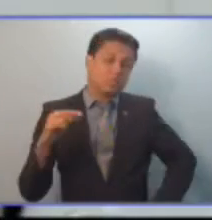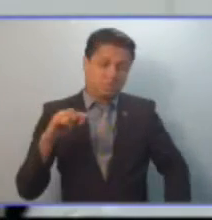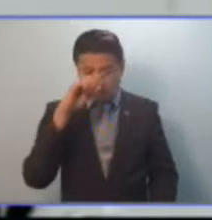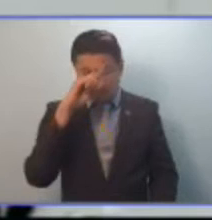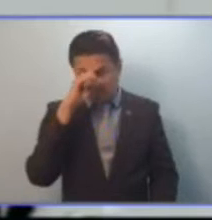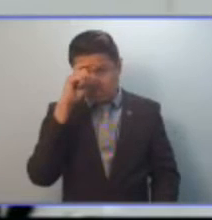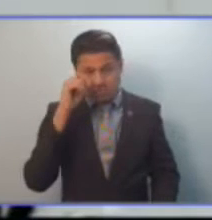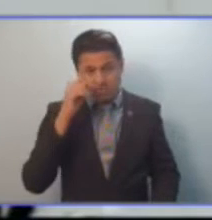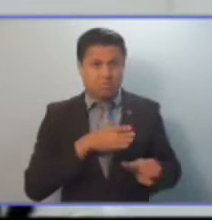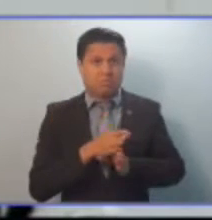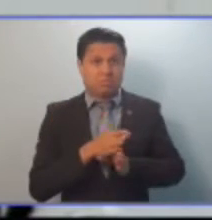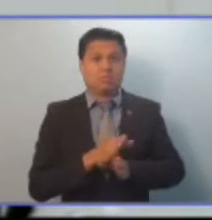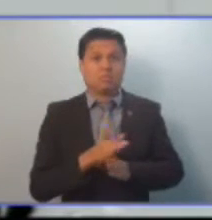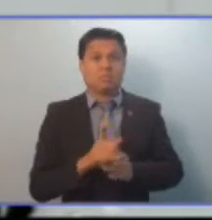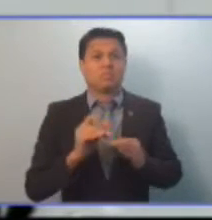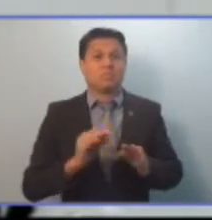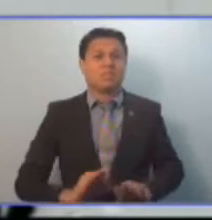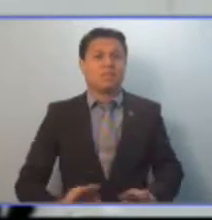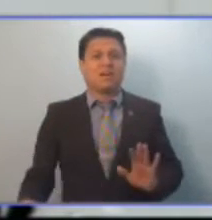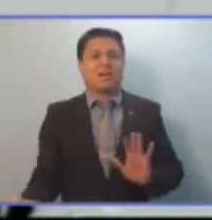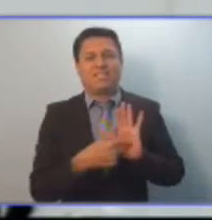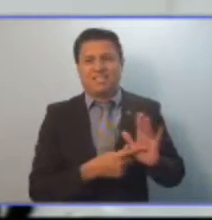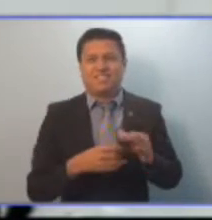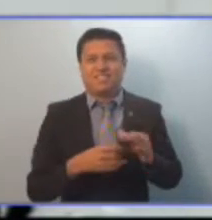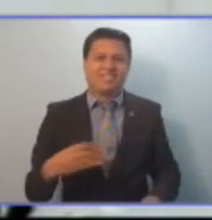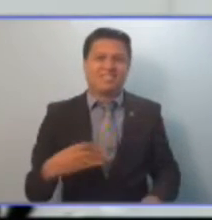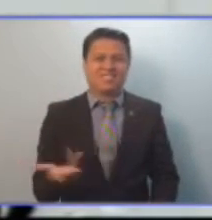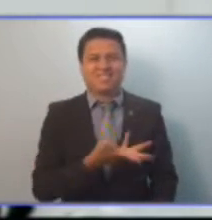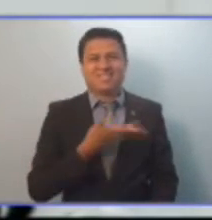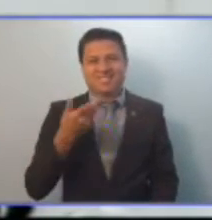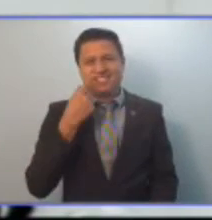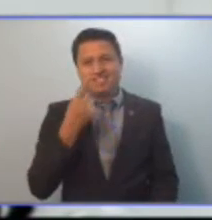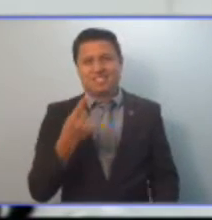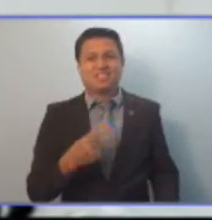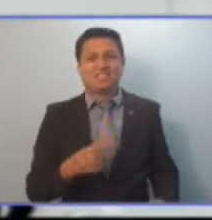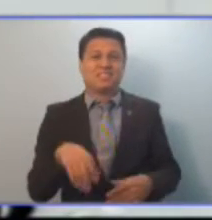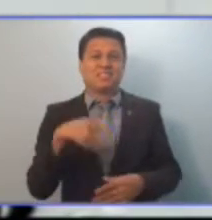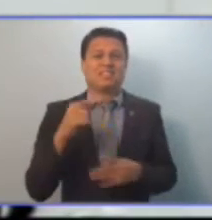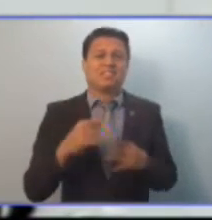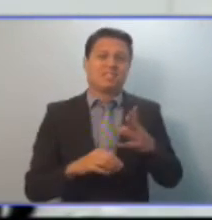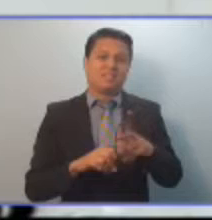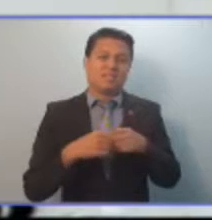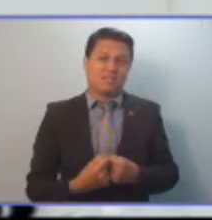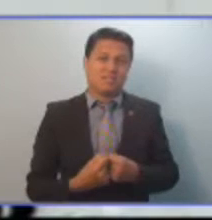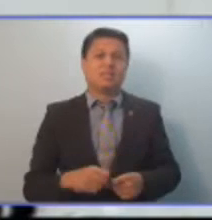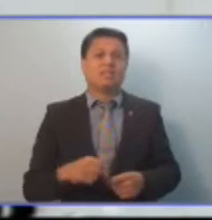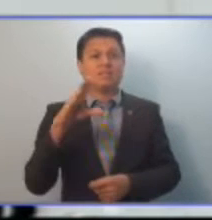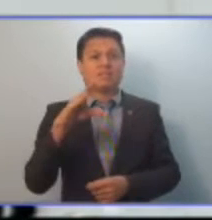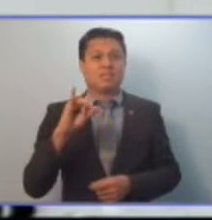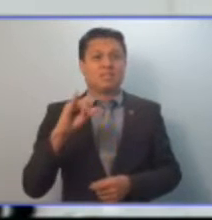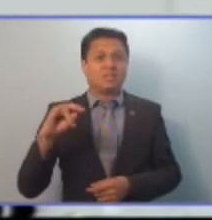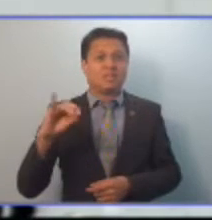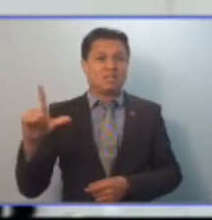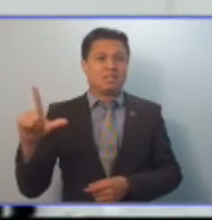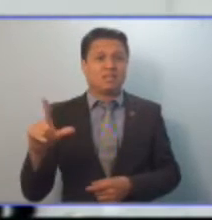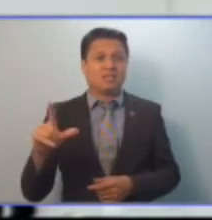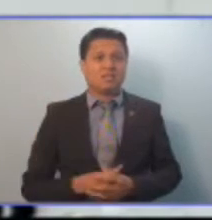primero como resolutor en tribunales de lo penal, civil,